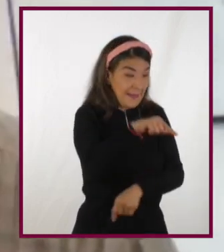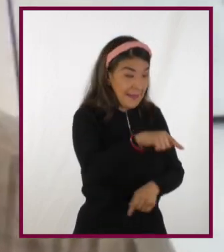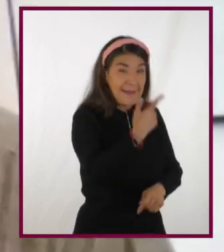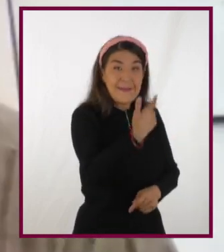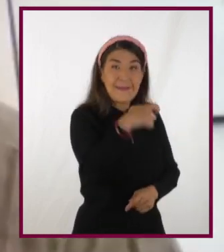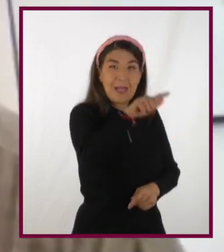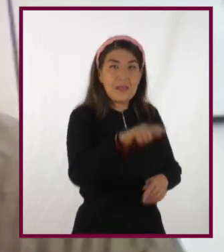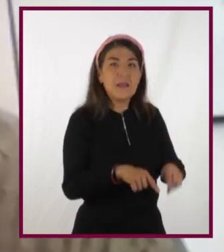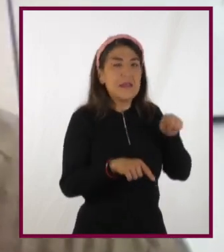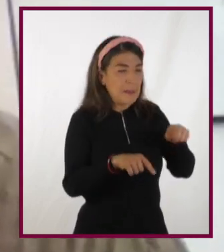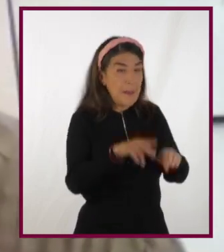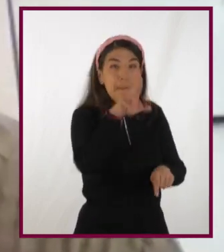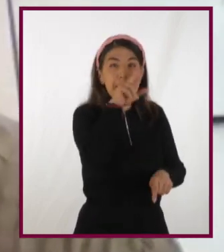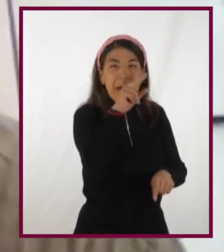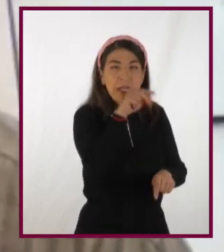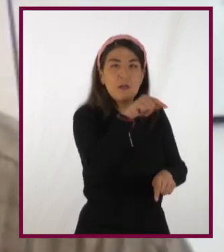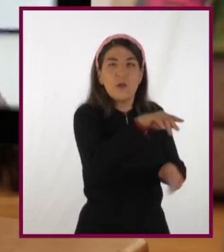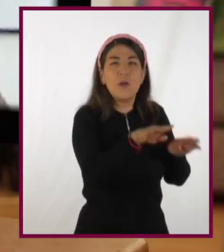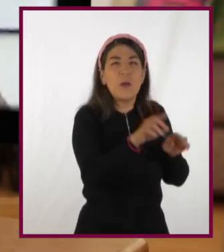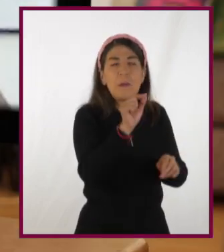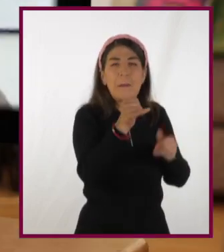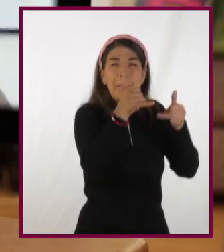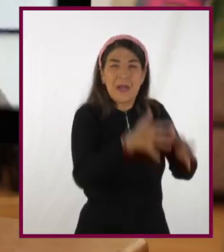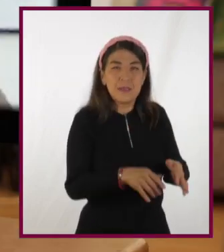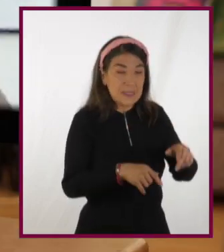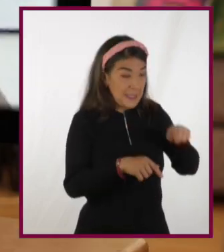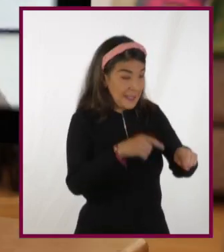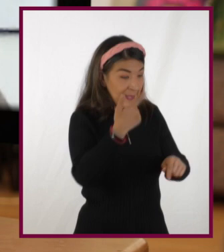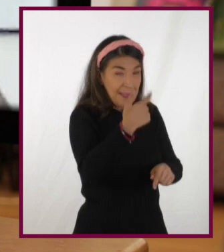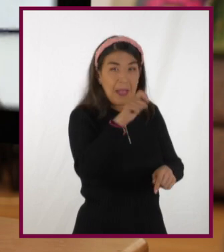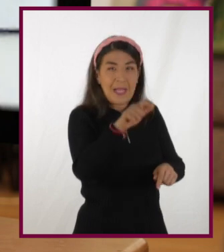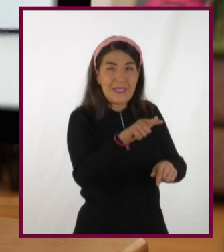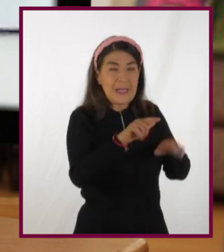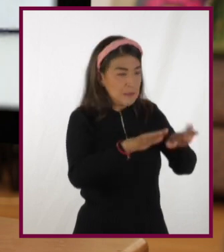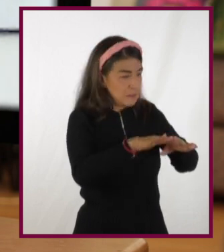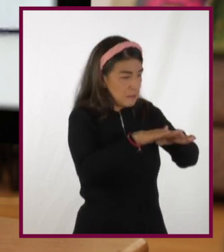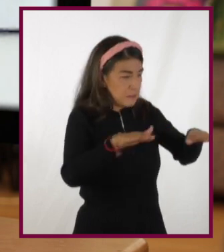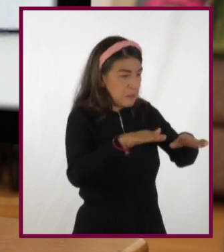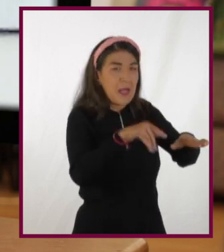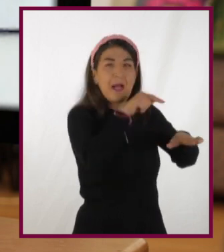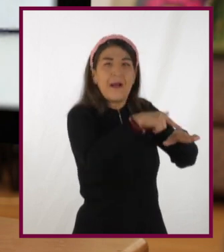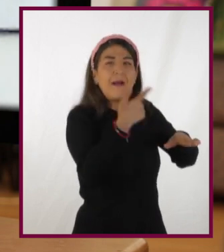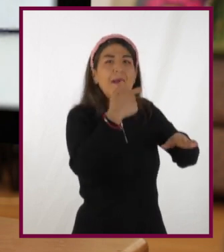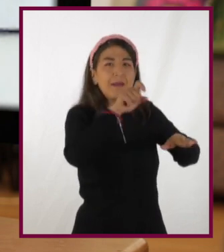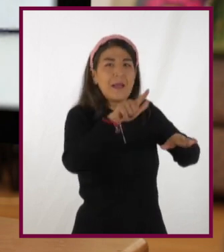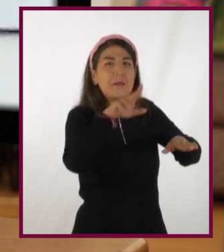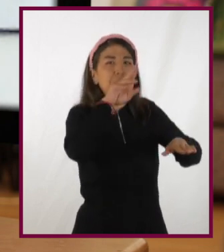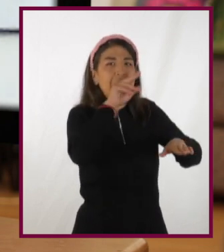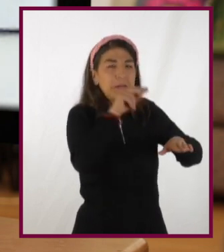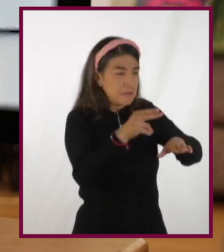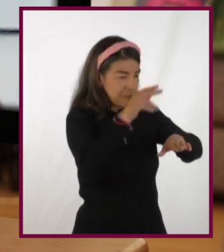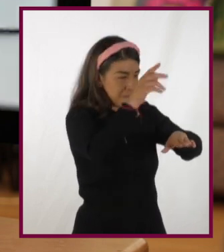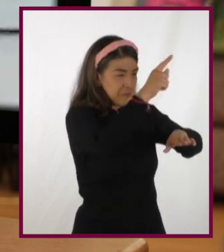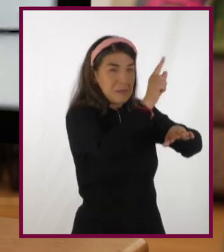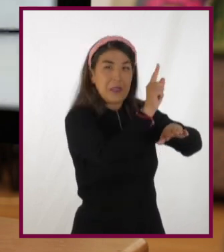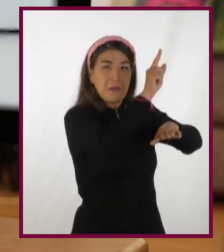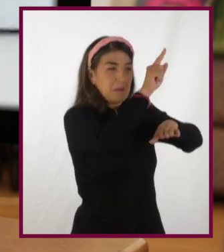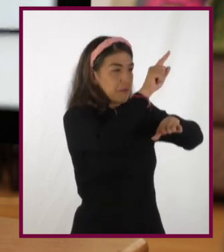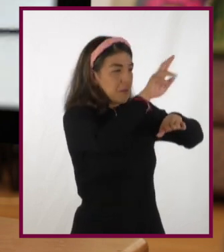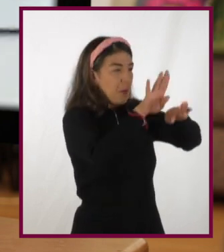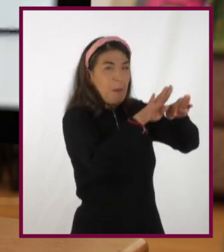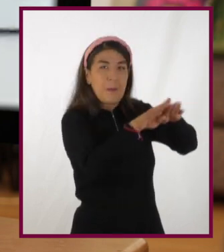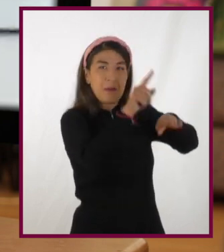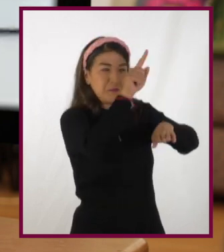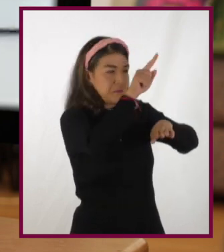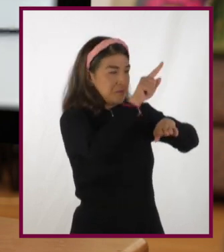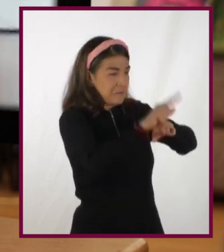entonces, y el patito no es demasiado pesado, y lo metemos en el gel, básicamente se va a sentar en la superficie del gel sin desplazar prácticamente